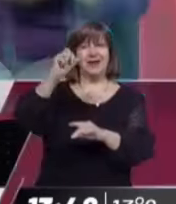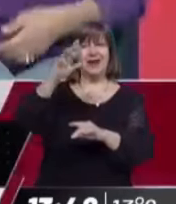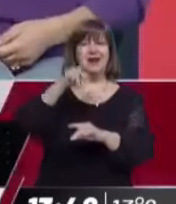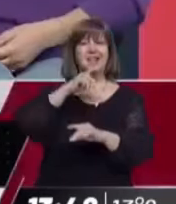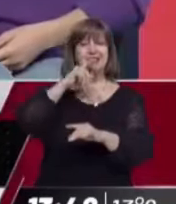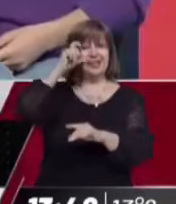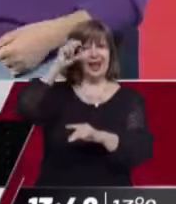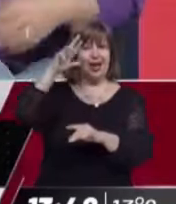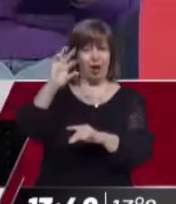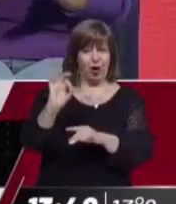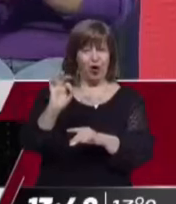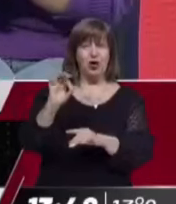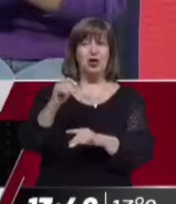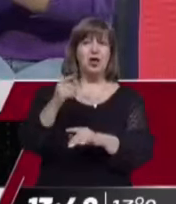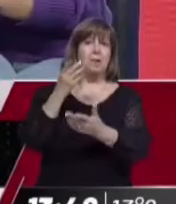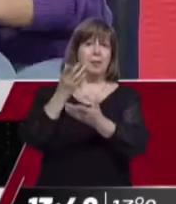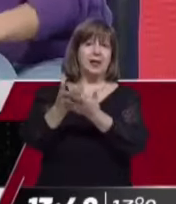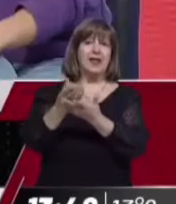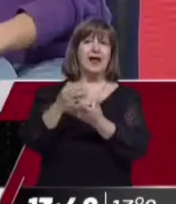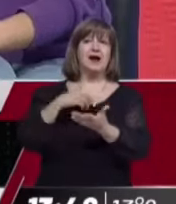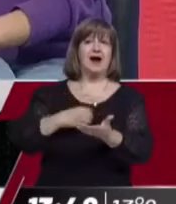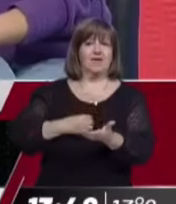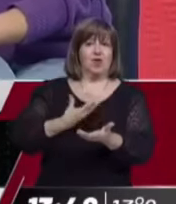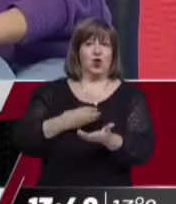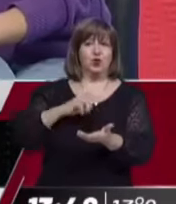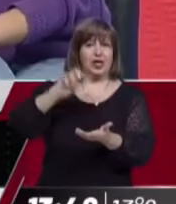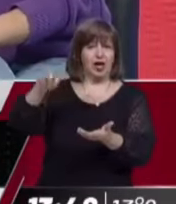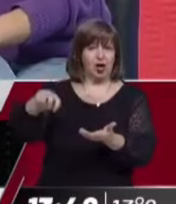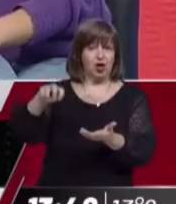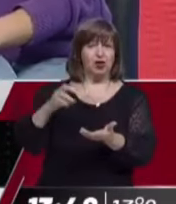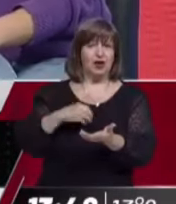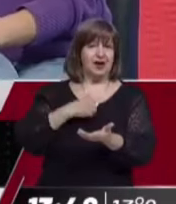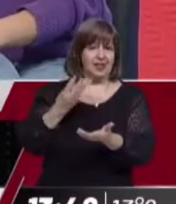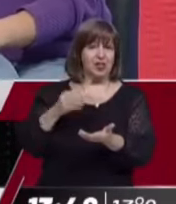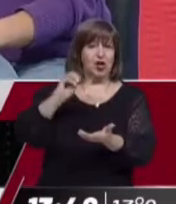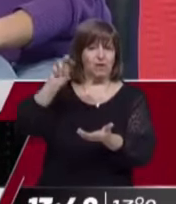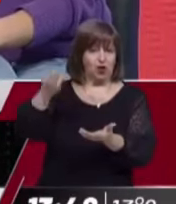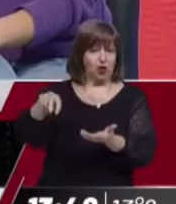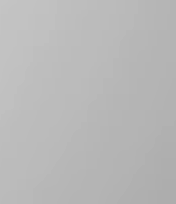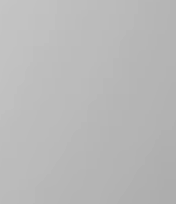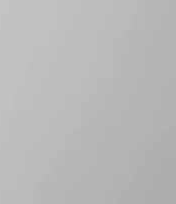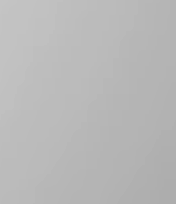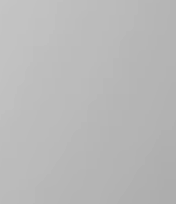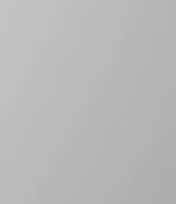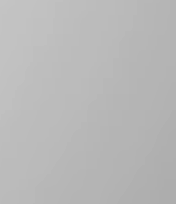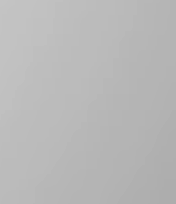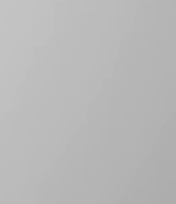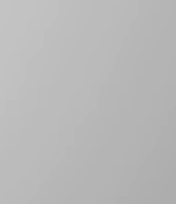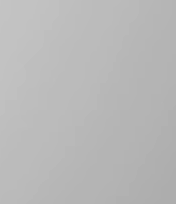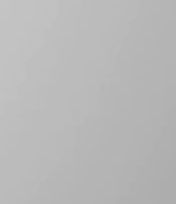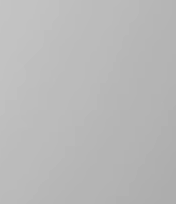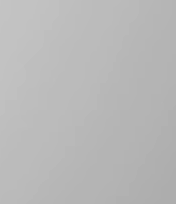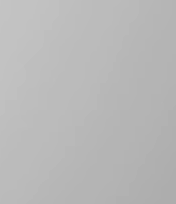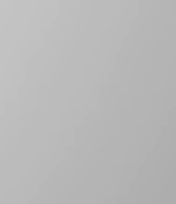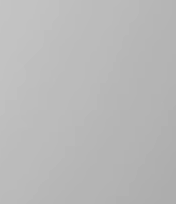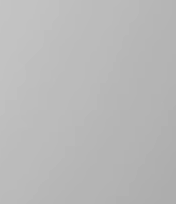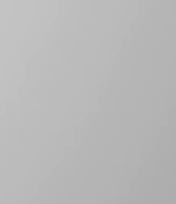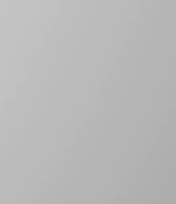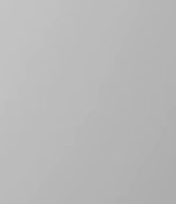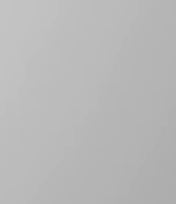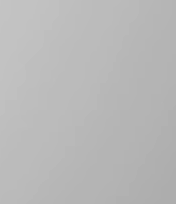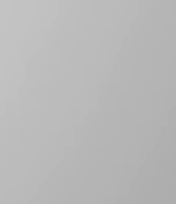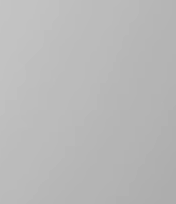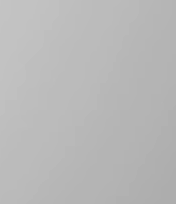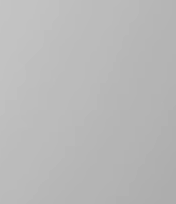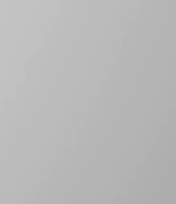agradecemos muchísimo este contacto. Estaremos atentos a las novedades que haya en torno a esta situación en el Correo Argentino. Gracias. Gracias, Lin.